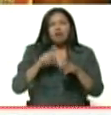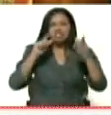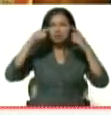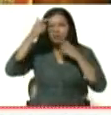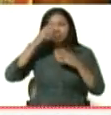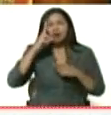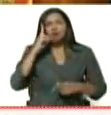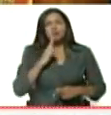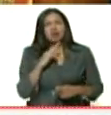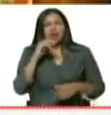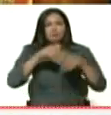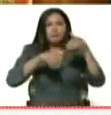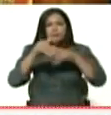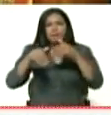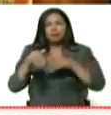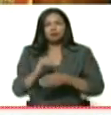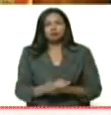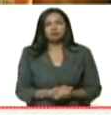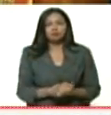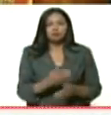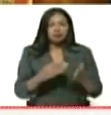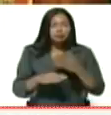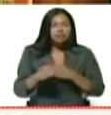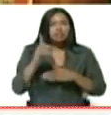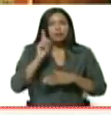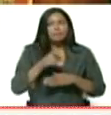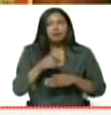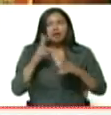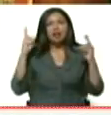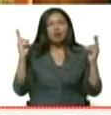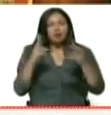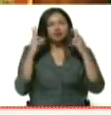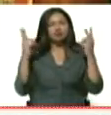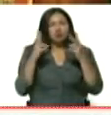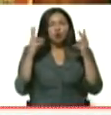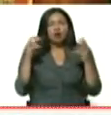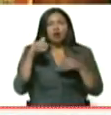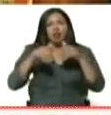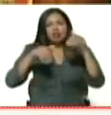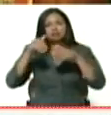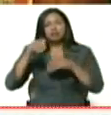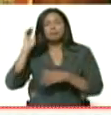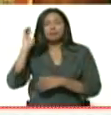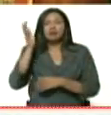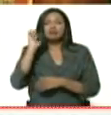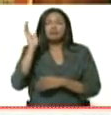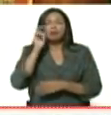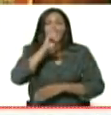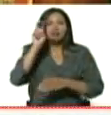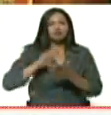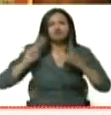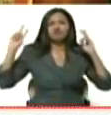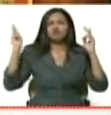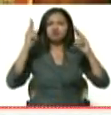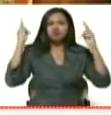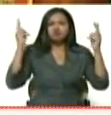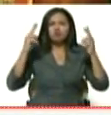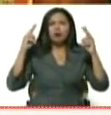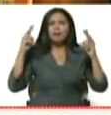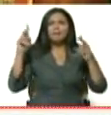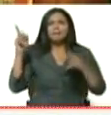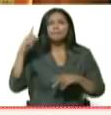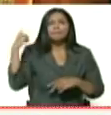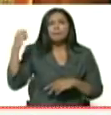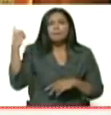chavista electoral para ir a la victoria de la Asamblea Nacional. Suenan las campanas